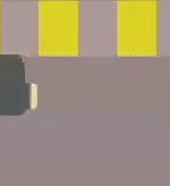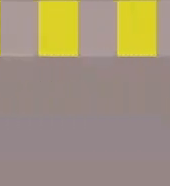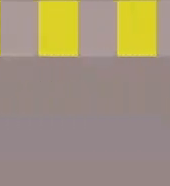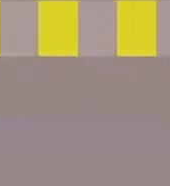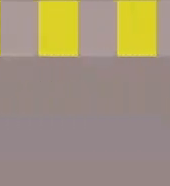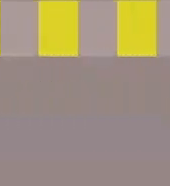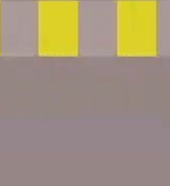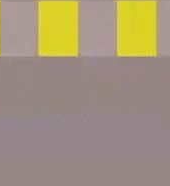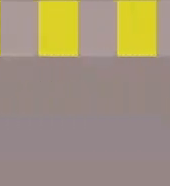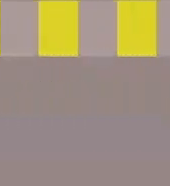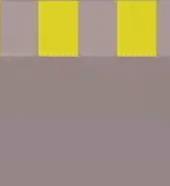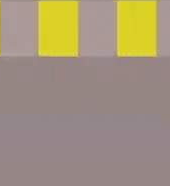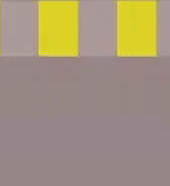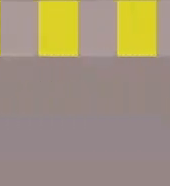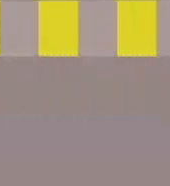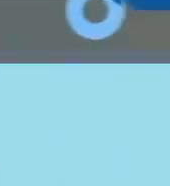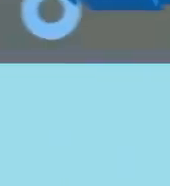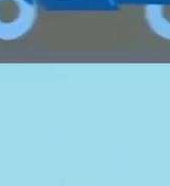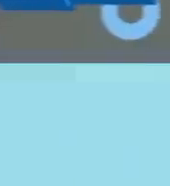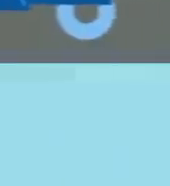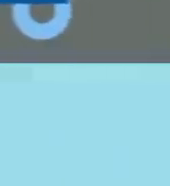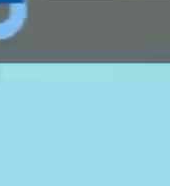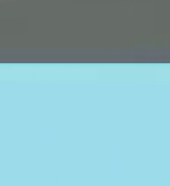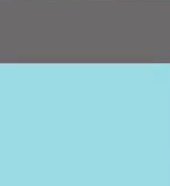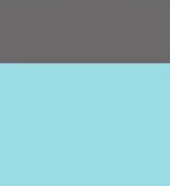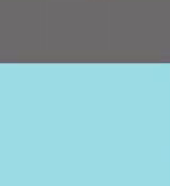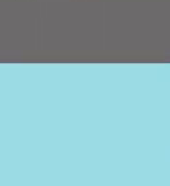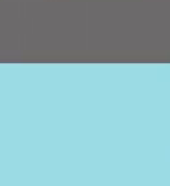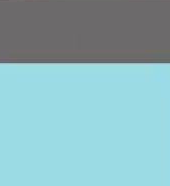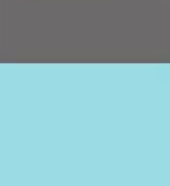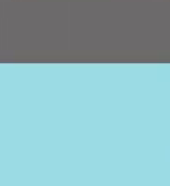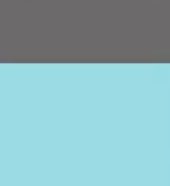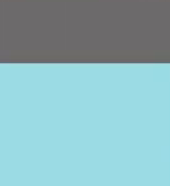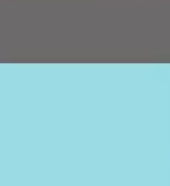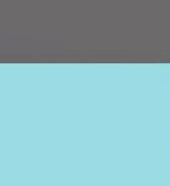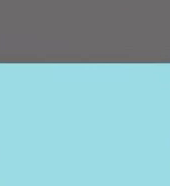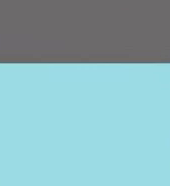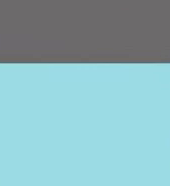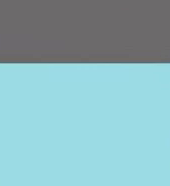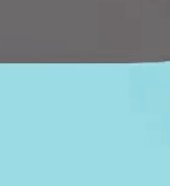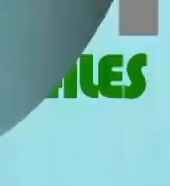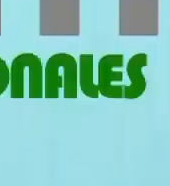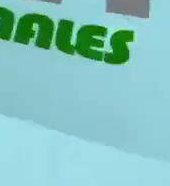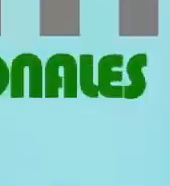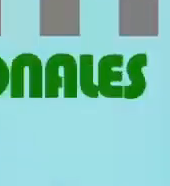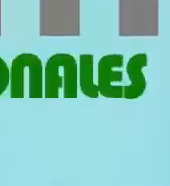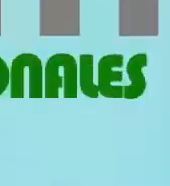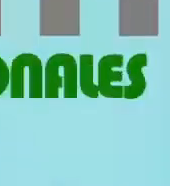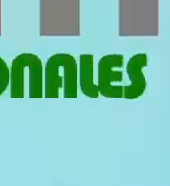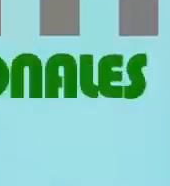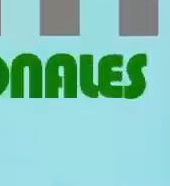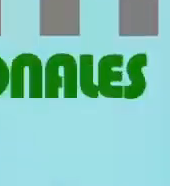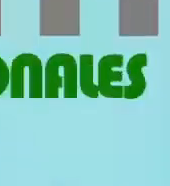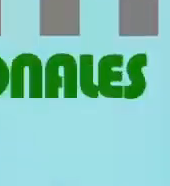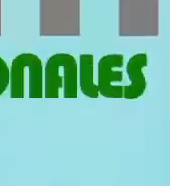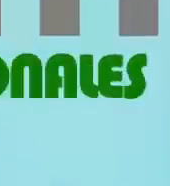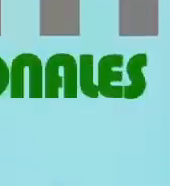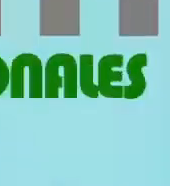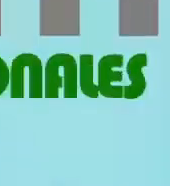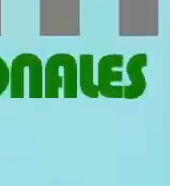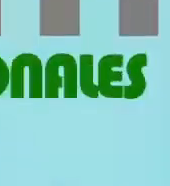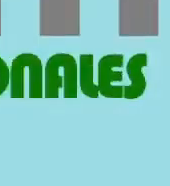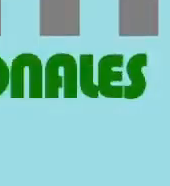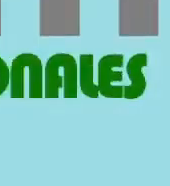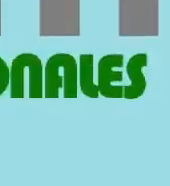respete los semáforos adelante solo por la senda izquierda respete los pasos